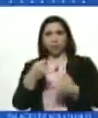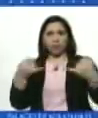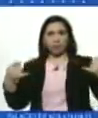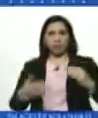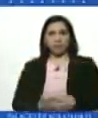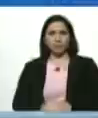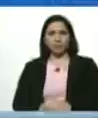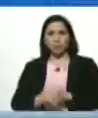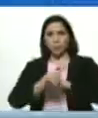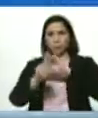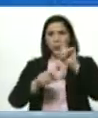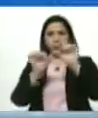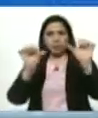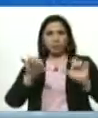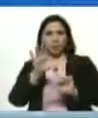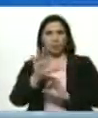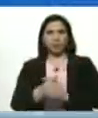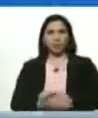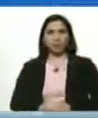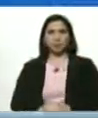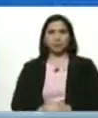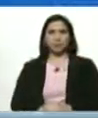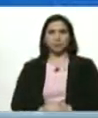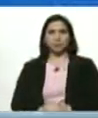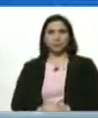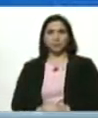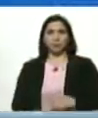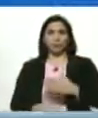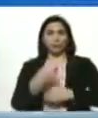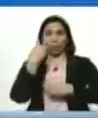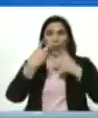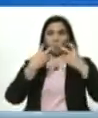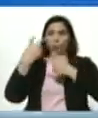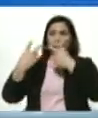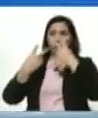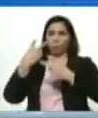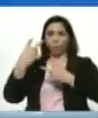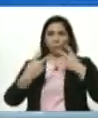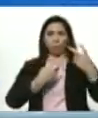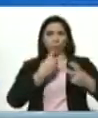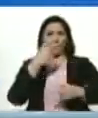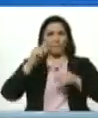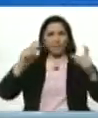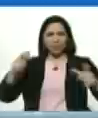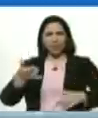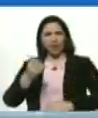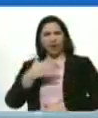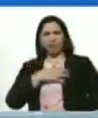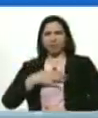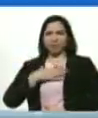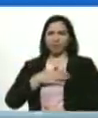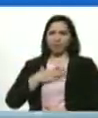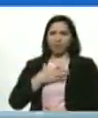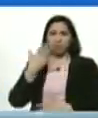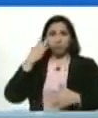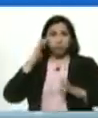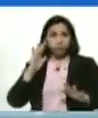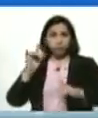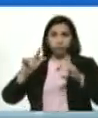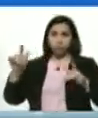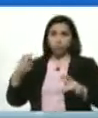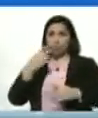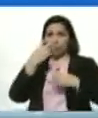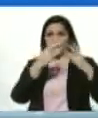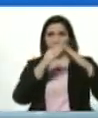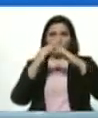la encuesta del sistema patria ir a la búsqueda de los síntomas de los casos probables visita